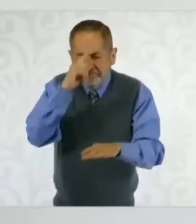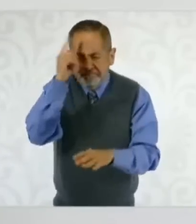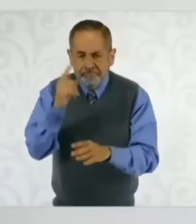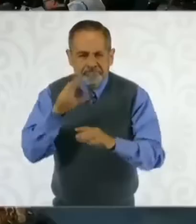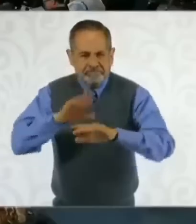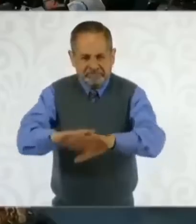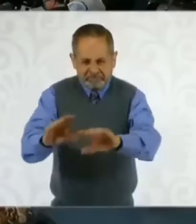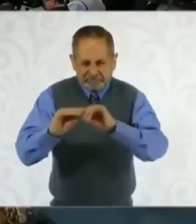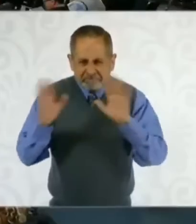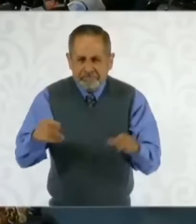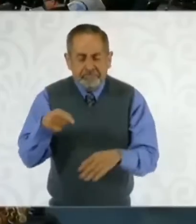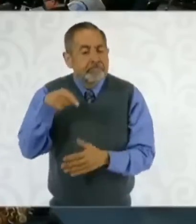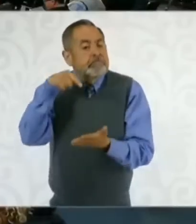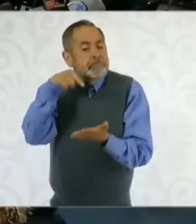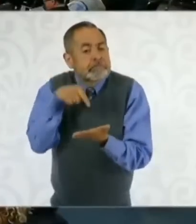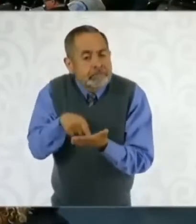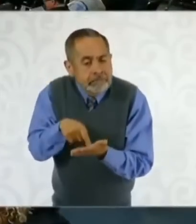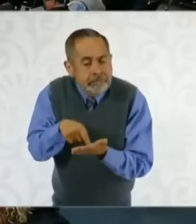el propio